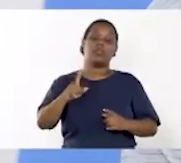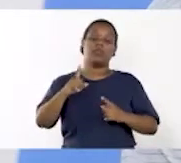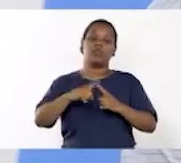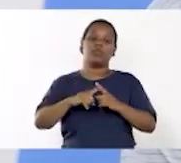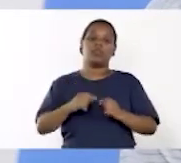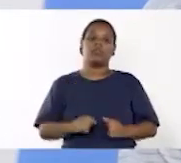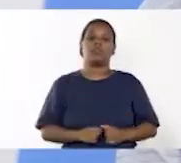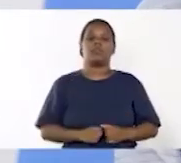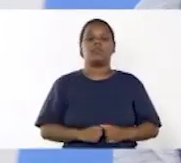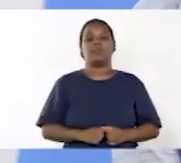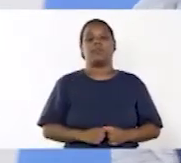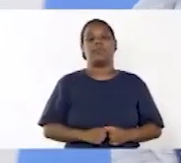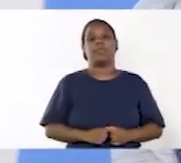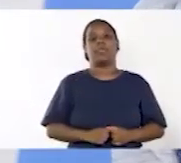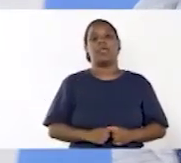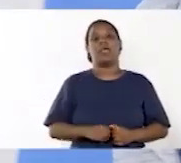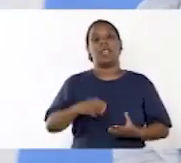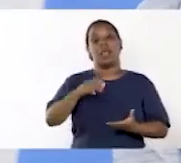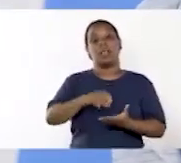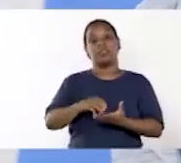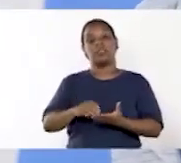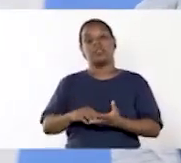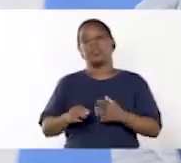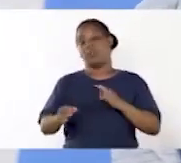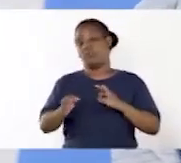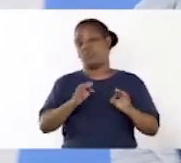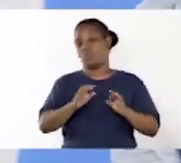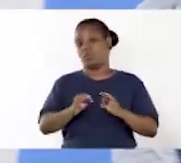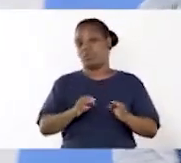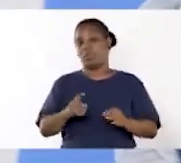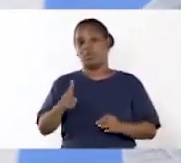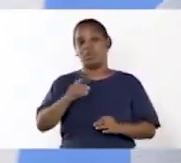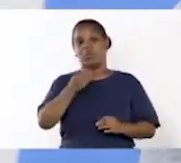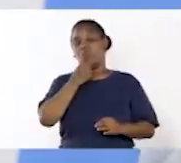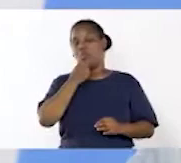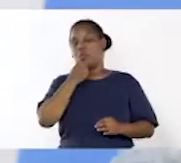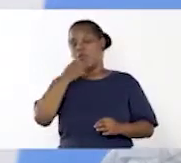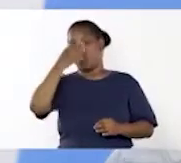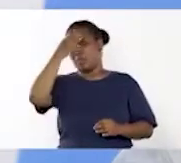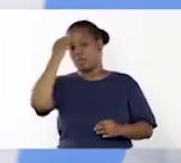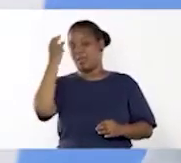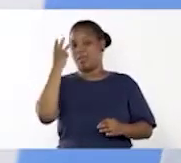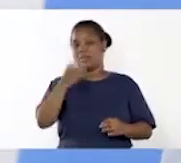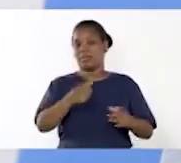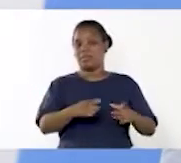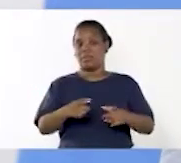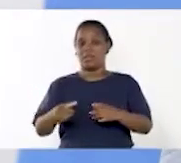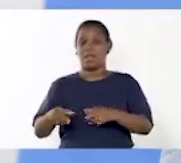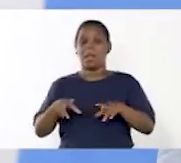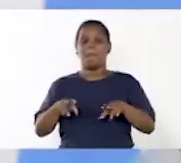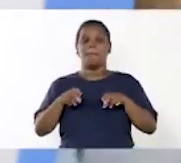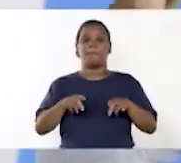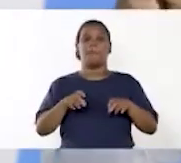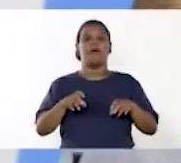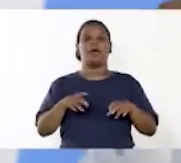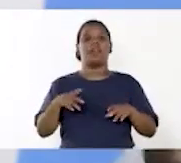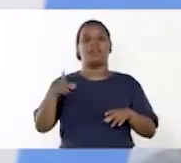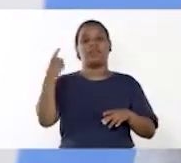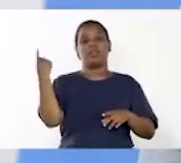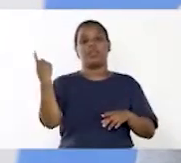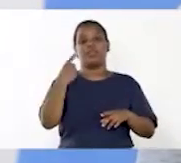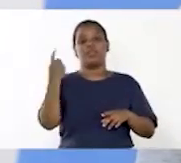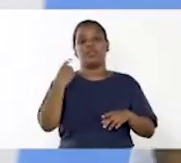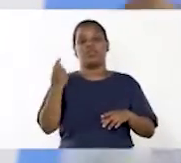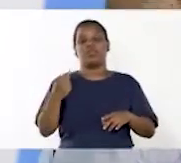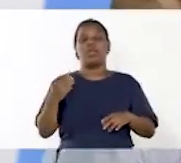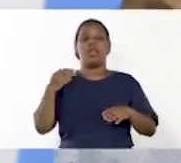planteamos nuevamente. En las áreas protegidas no pueden olvidarse. Dijimos que hay 3 áreas protegidas: parques nacionales, reserva